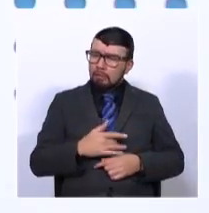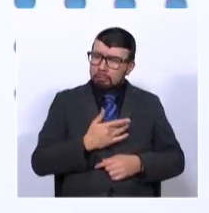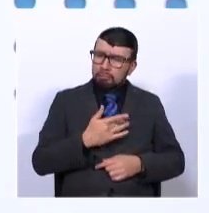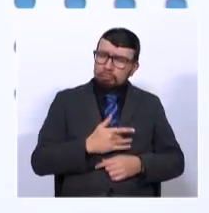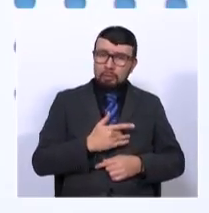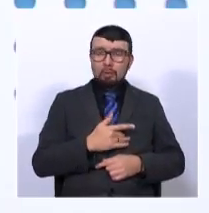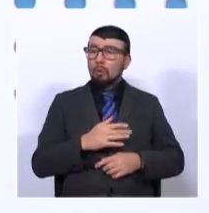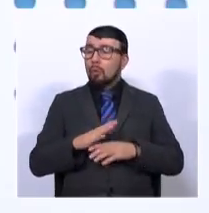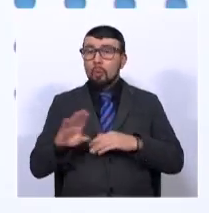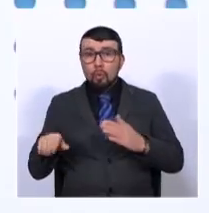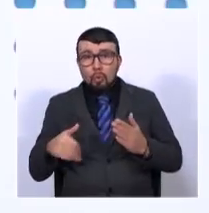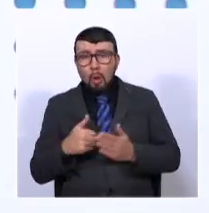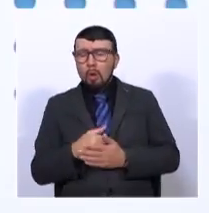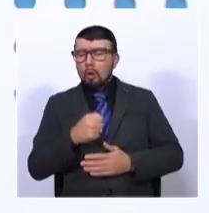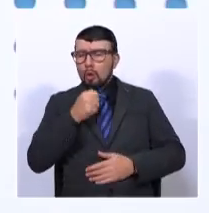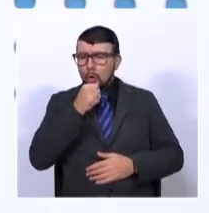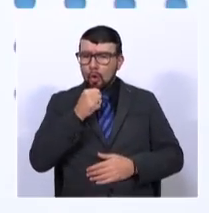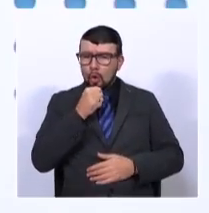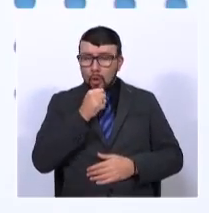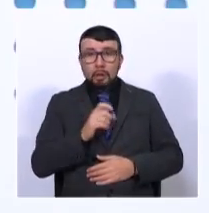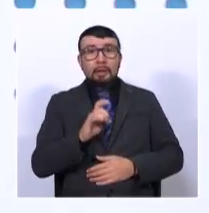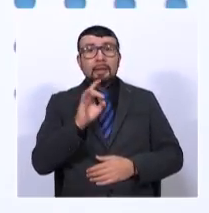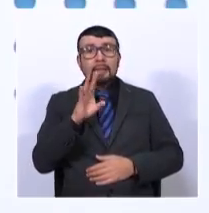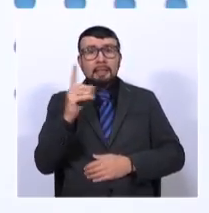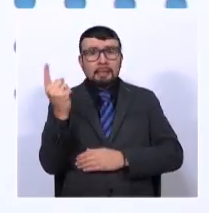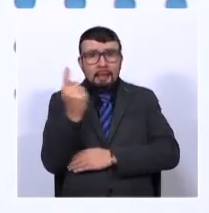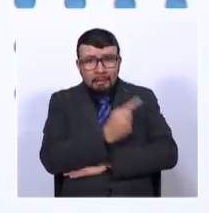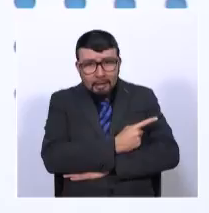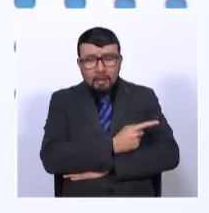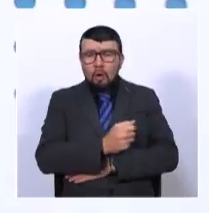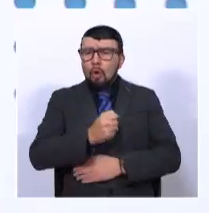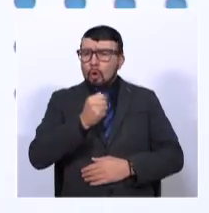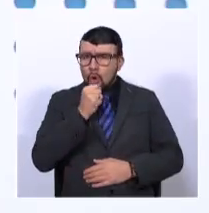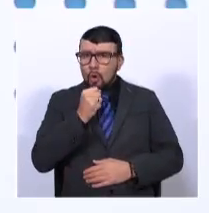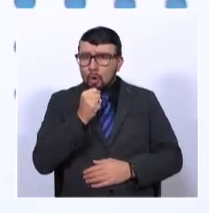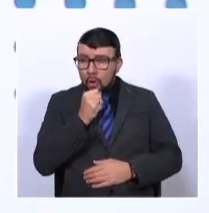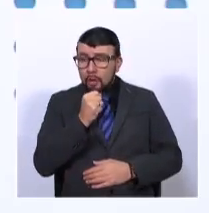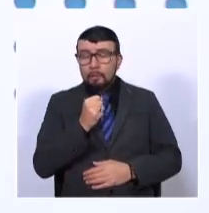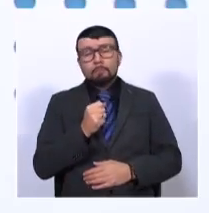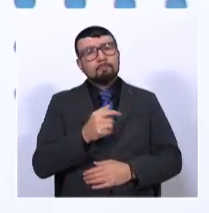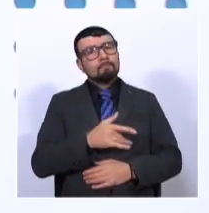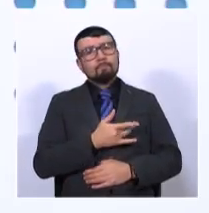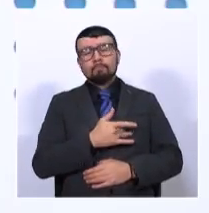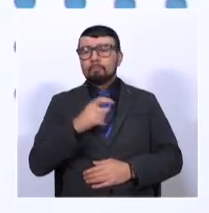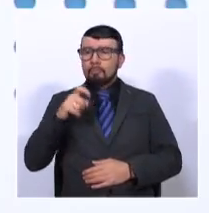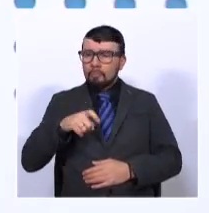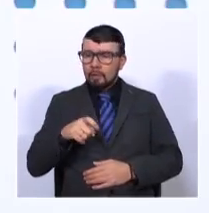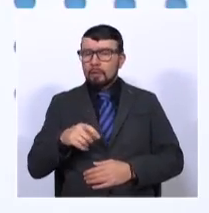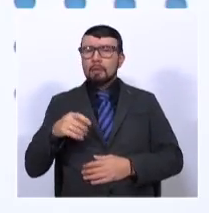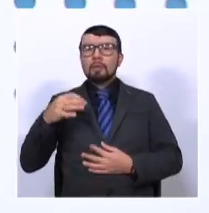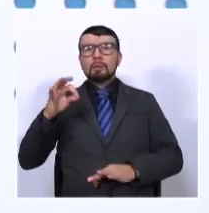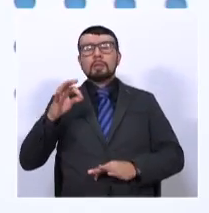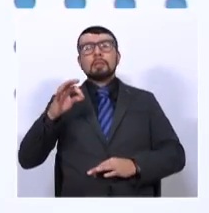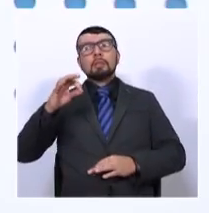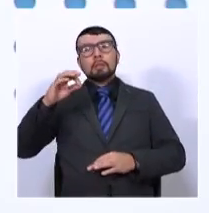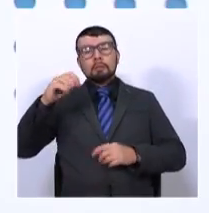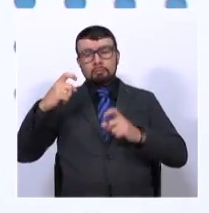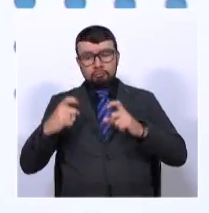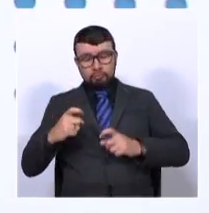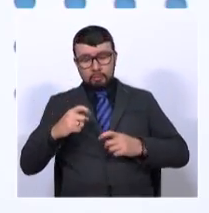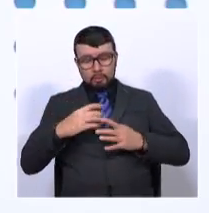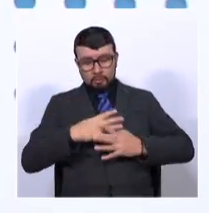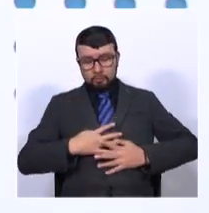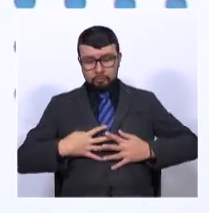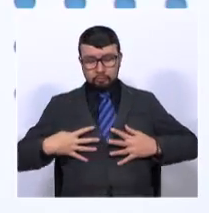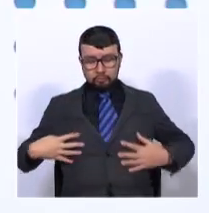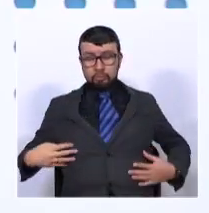toda persona que pase 15 días con tos. Es una persona que requiere estudios, radiografía de tórax y un examen importante